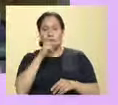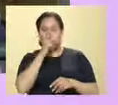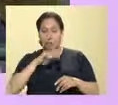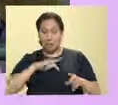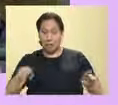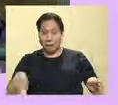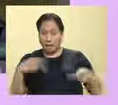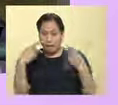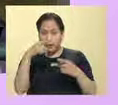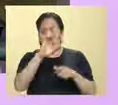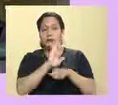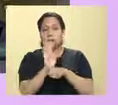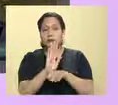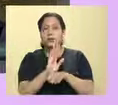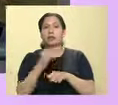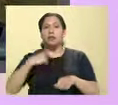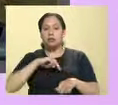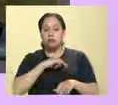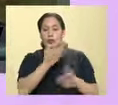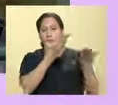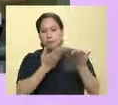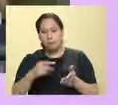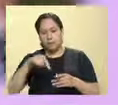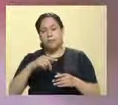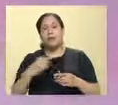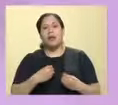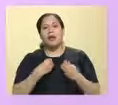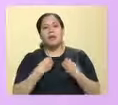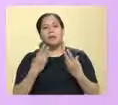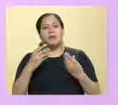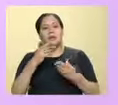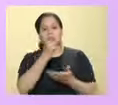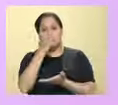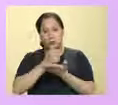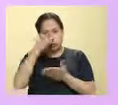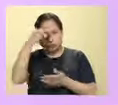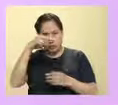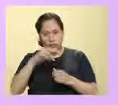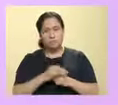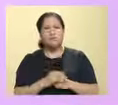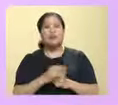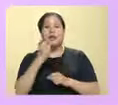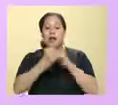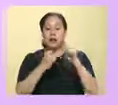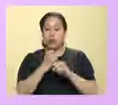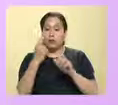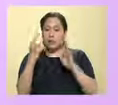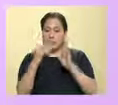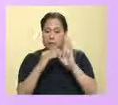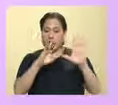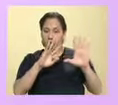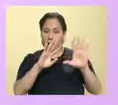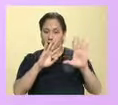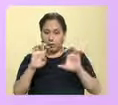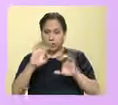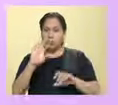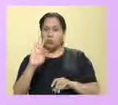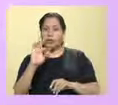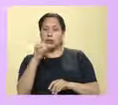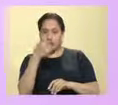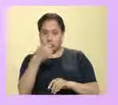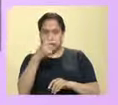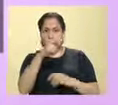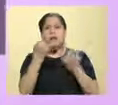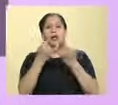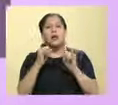cine, nos venimos a vivir a la Ciudad de México. Y en el año de 1946